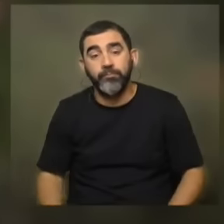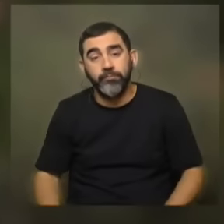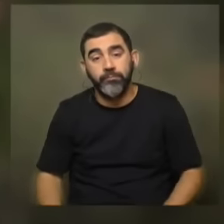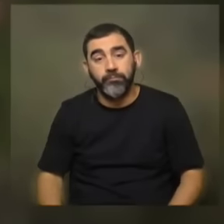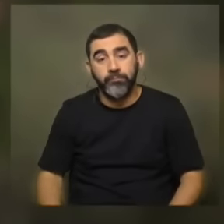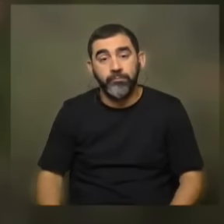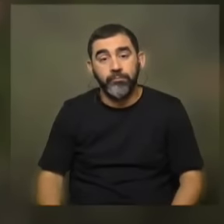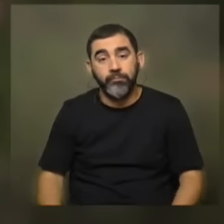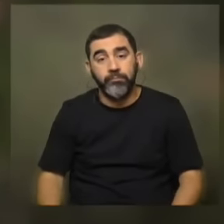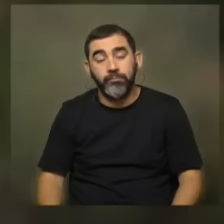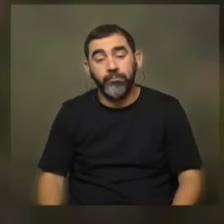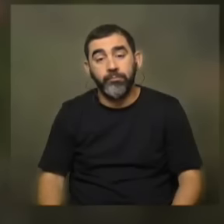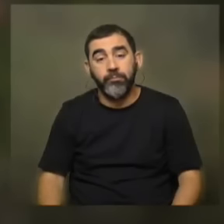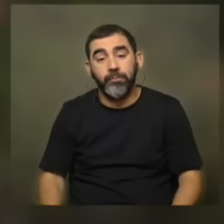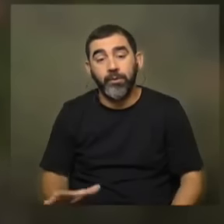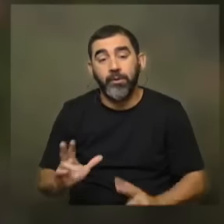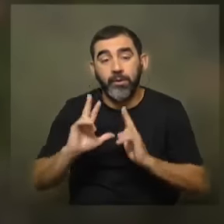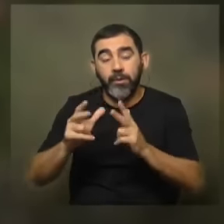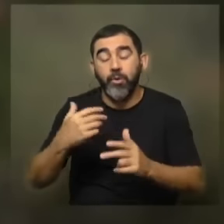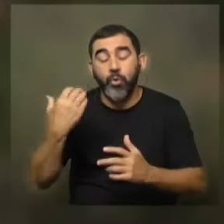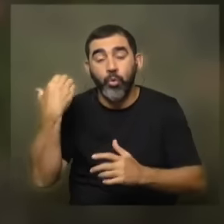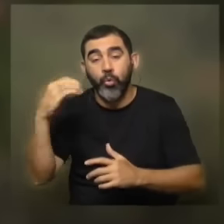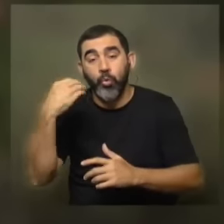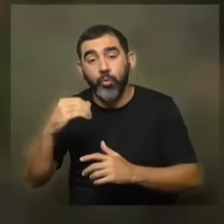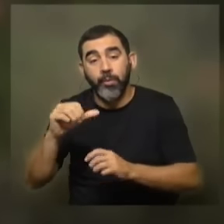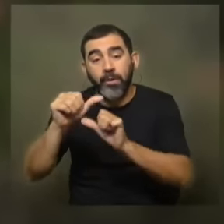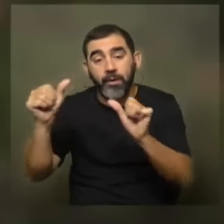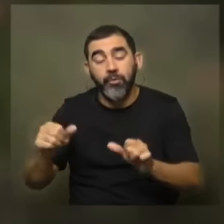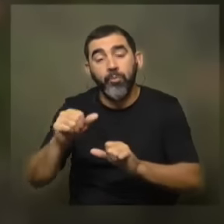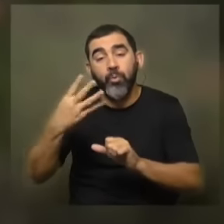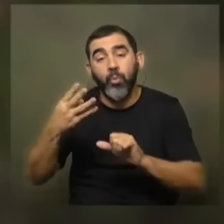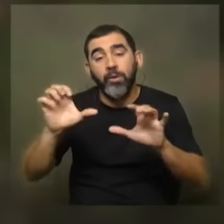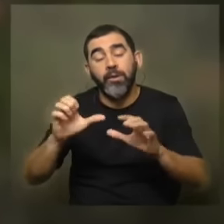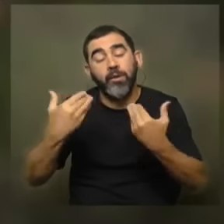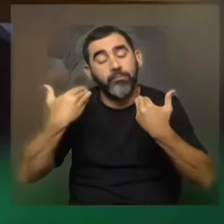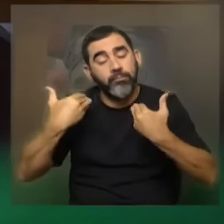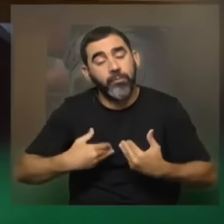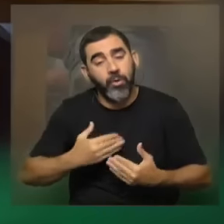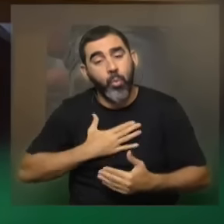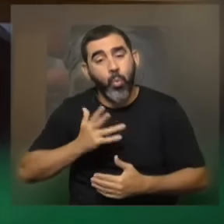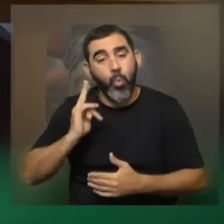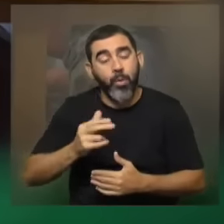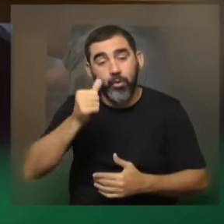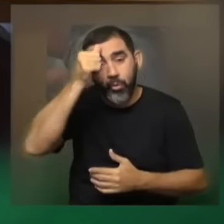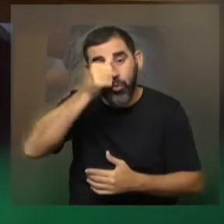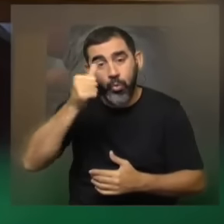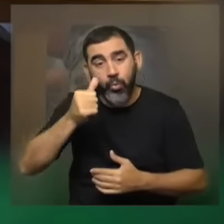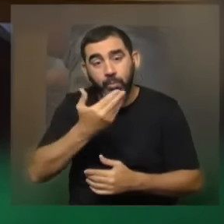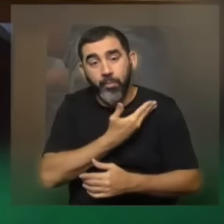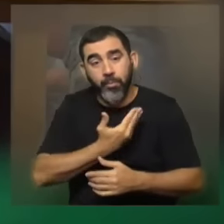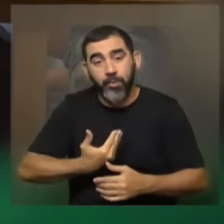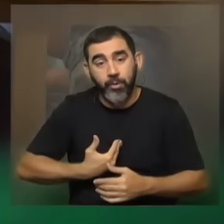acuerdo que le emitimos a todo Colombia que hicimos 46 gestos humanitarios el domingo pasado el gobierno y